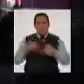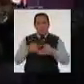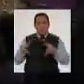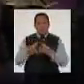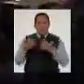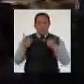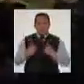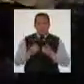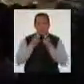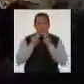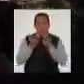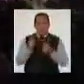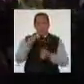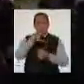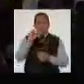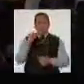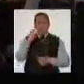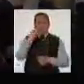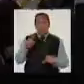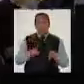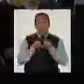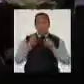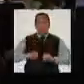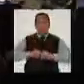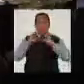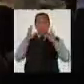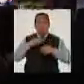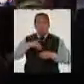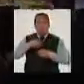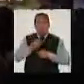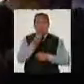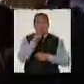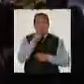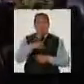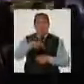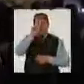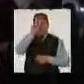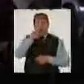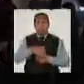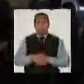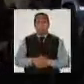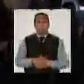que su cartera ya declaró el 30 de junio como Día de los Granos Andinos.